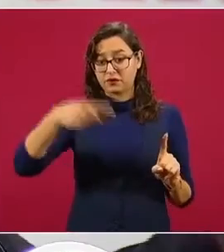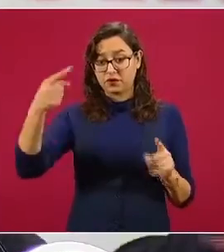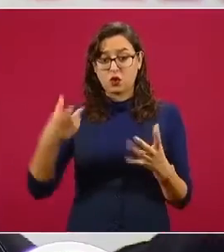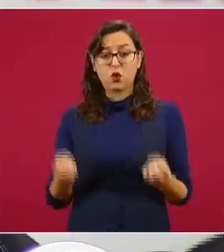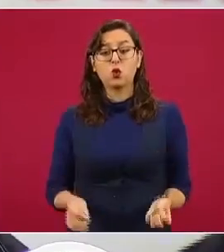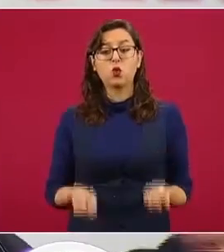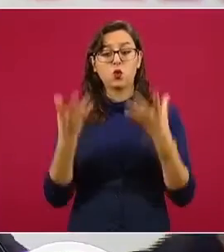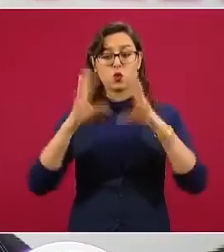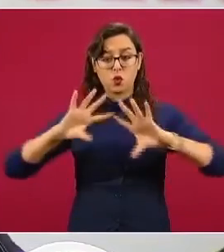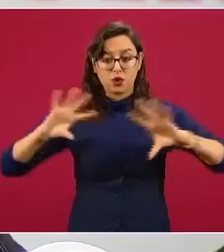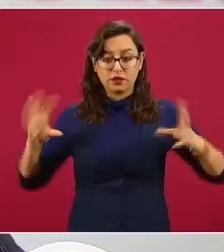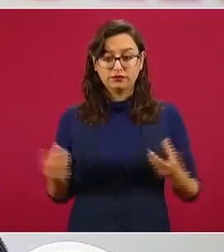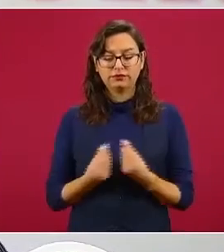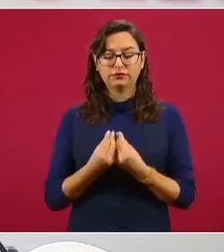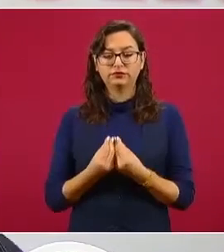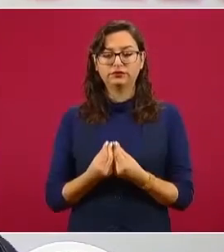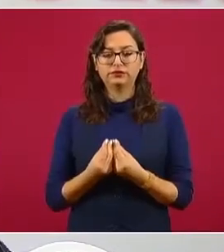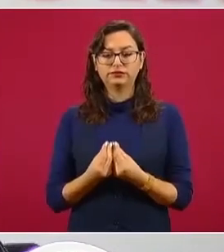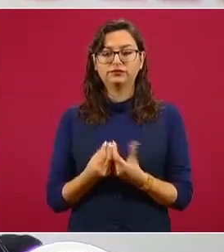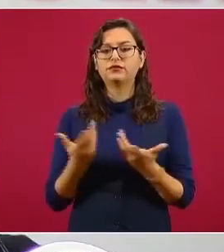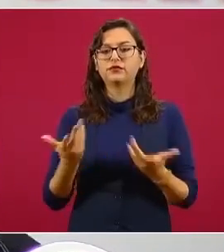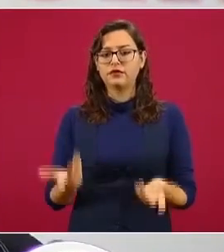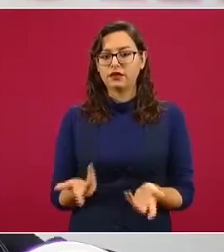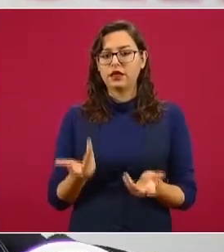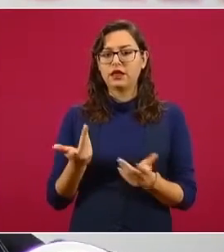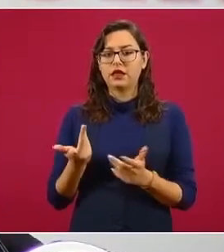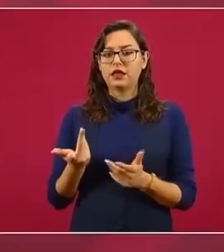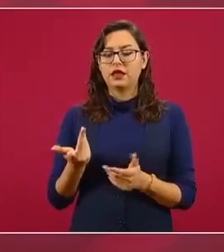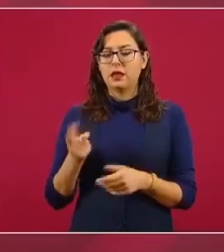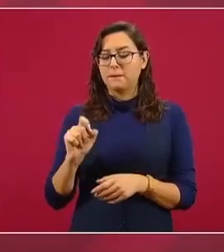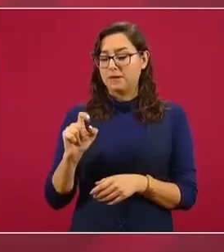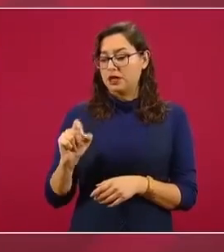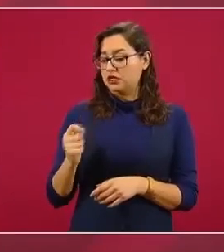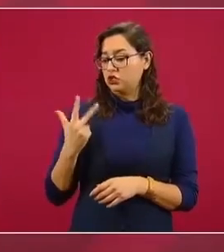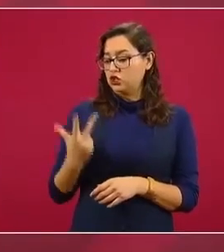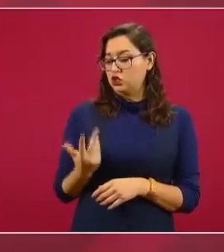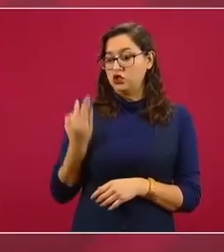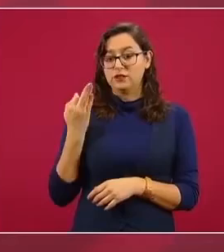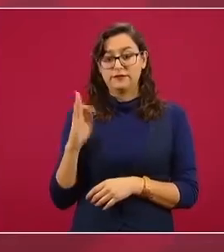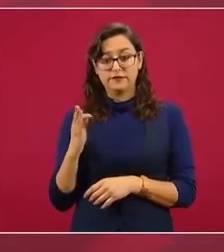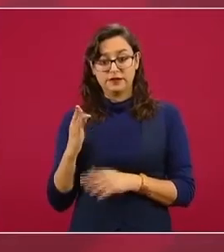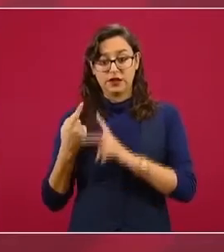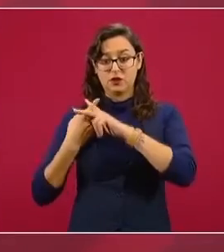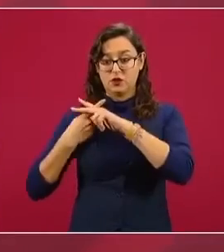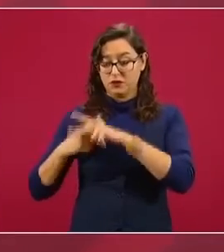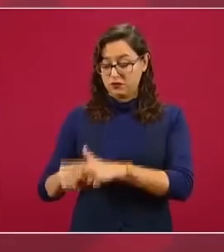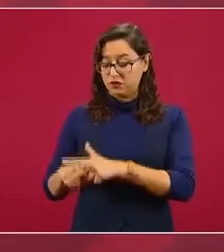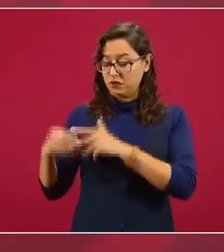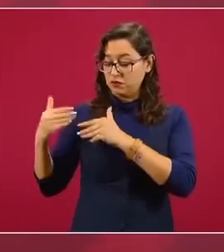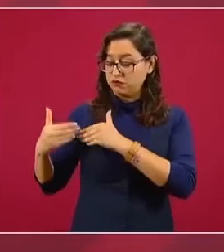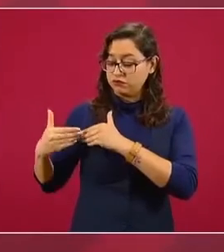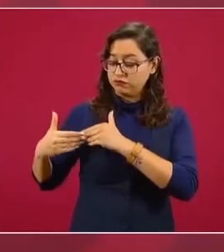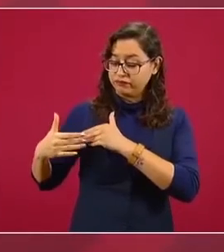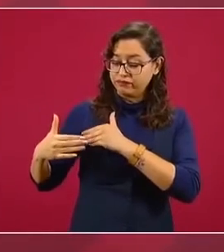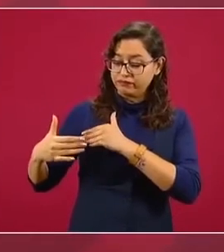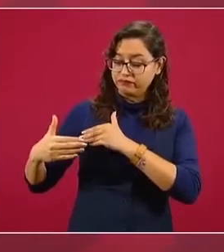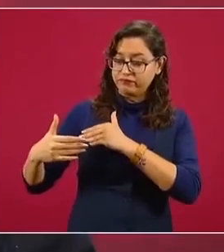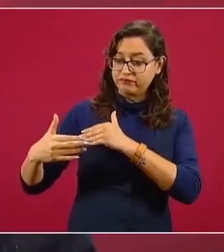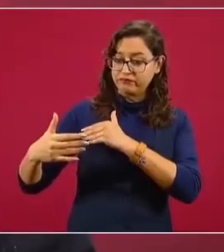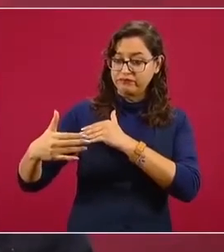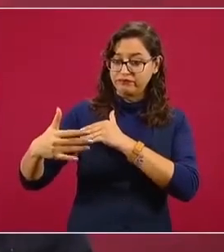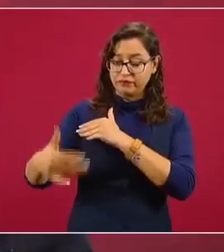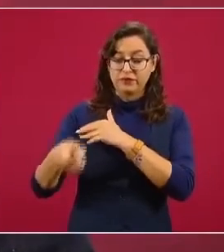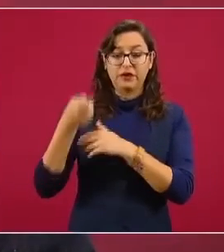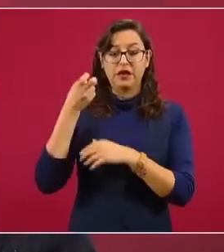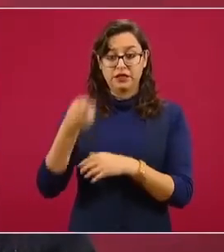allá de la suma de casos totales que se van identificando desde el 28 de febrero y que suele ser la pieza principal de